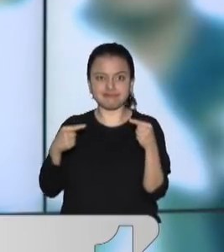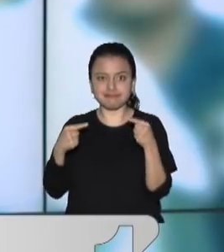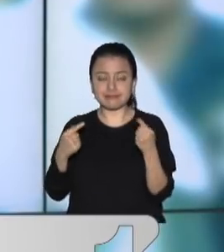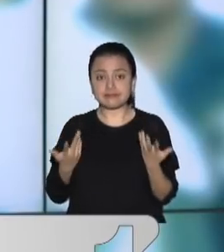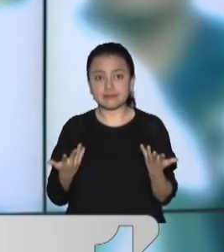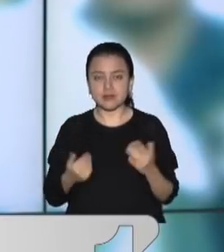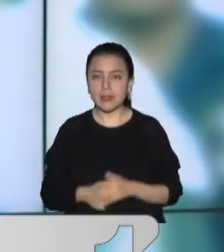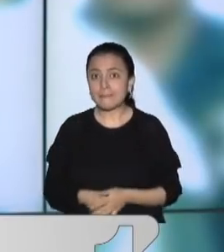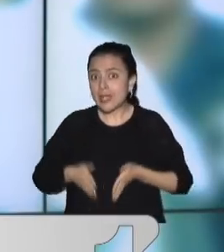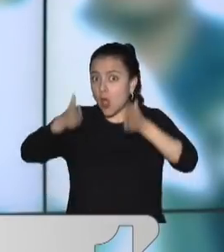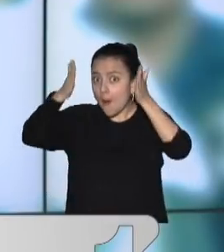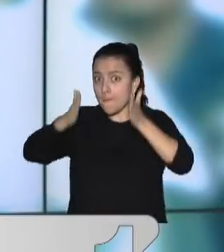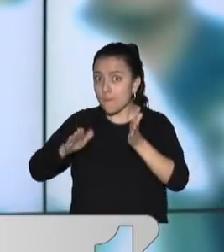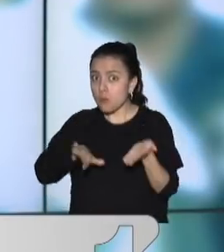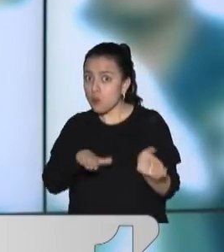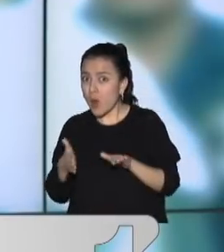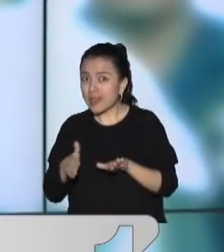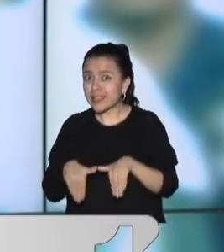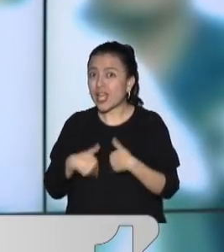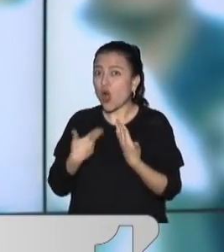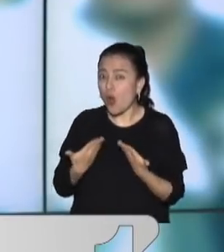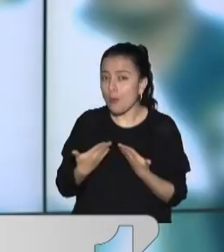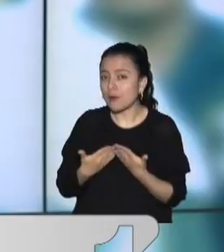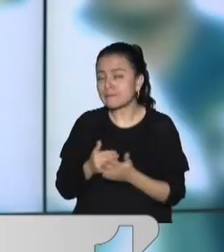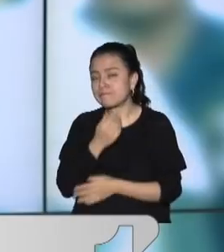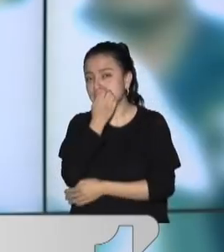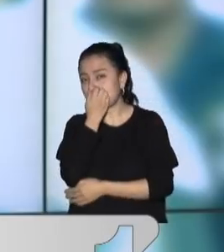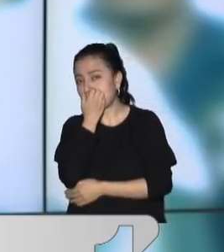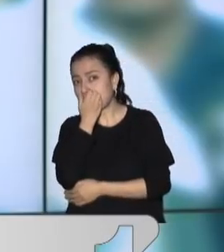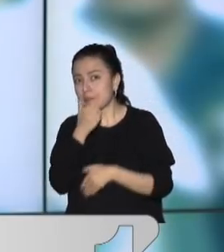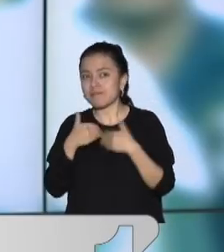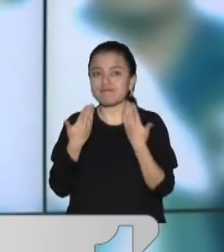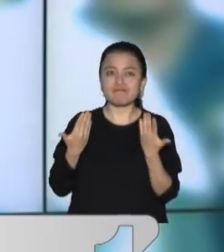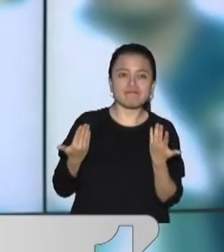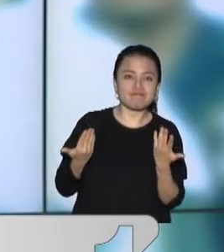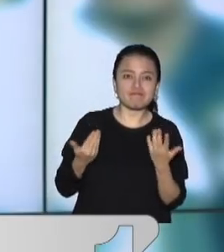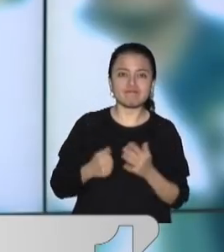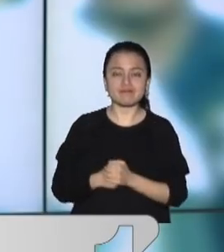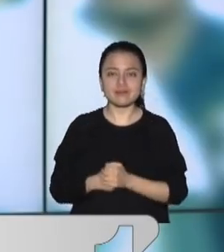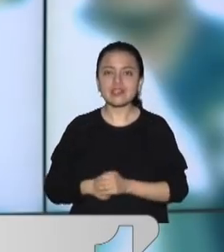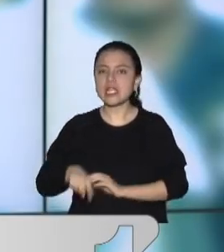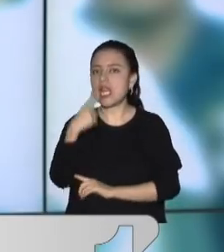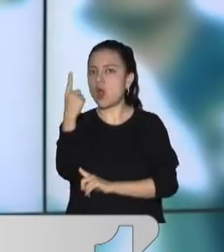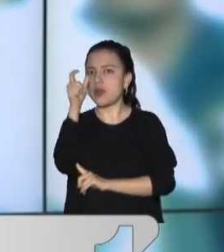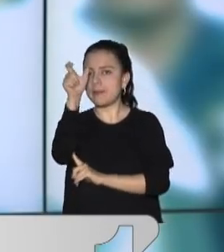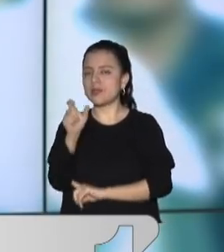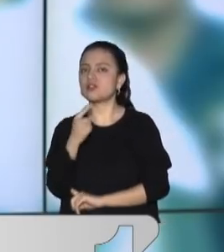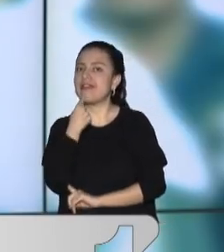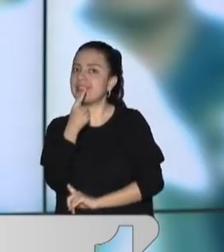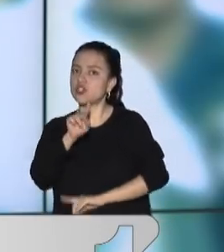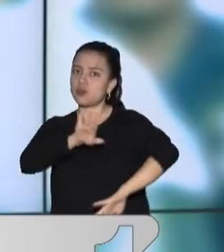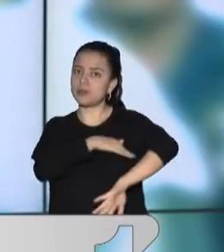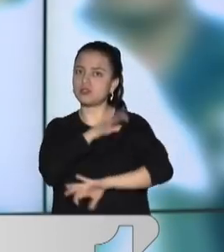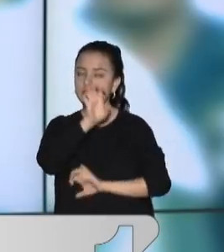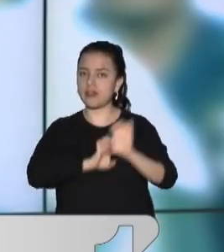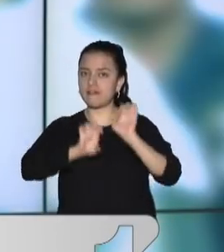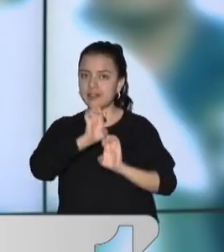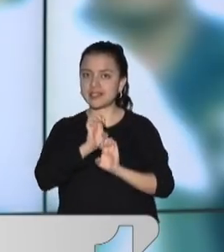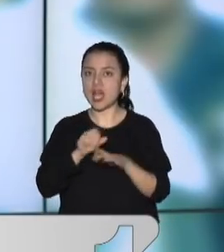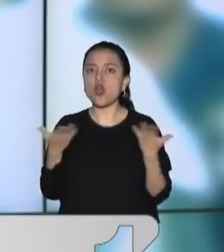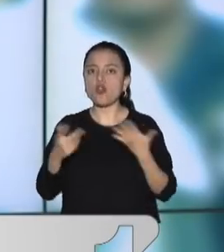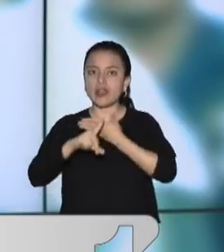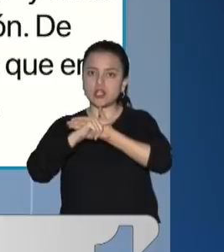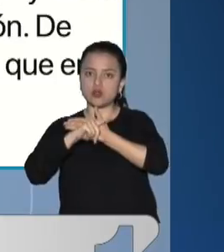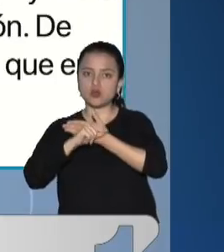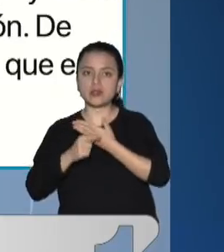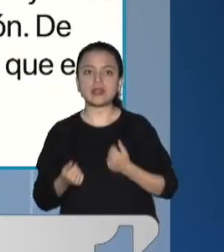hay todavía confirmación por parte de ninguna autoridad colombiana. Únicamente el ministro de Defensa, Diego Molano, ha dicho en un trino,